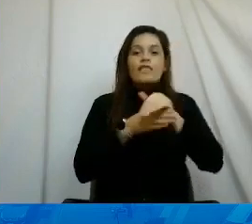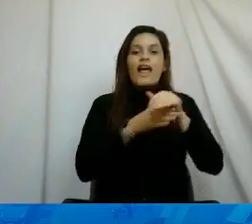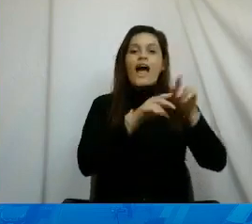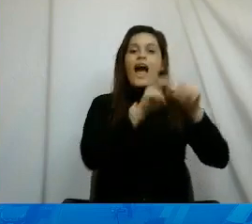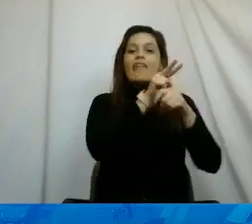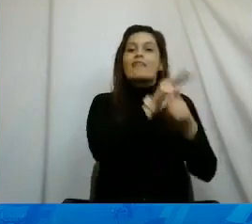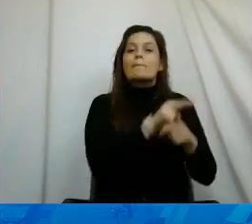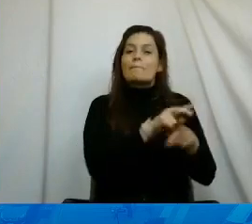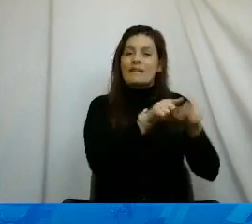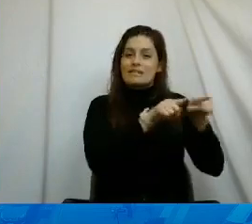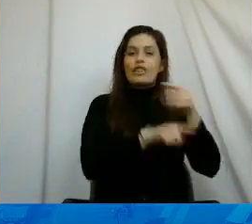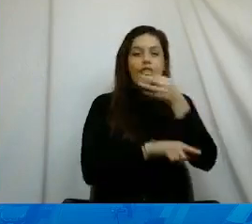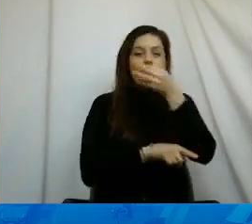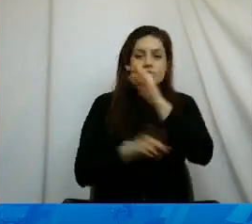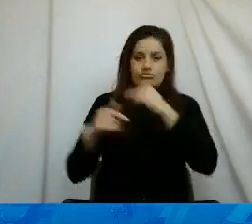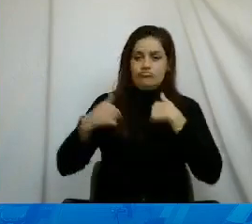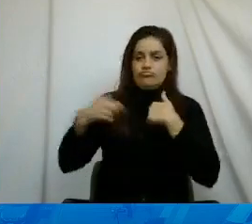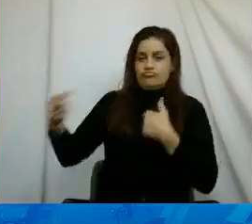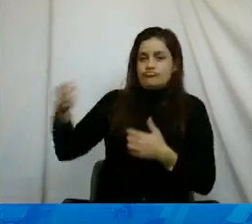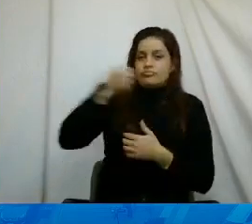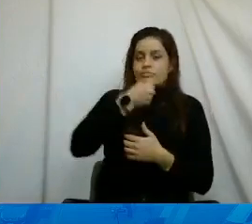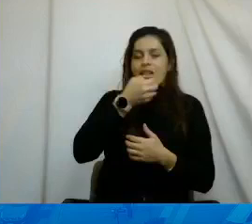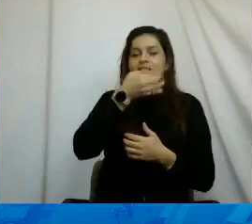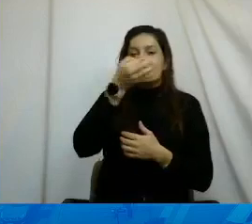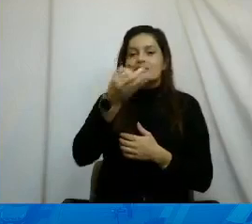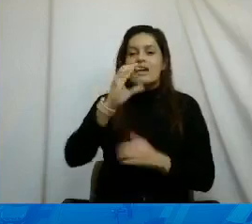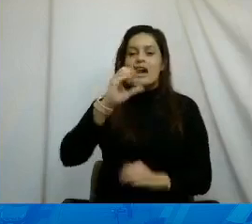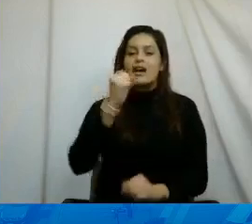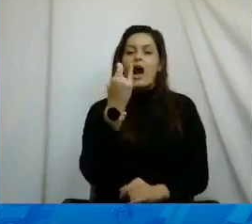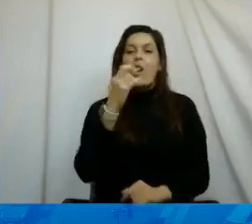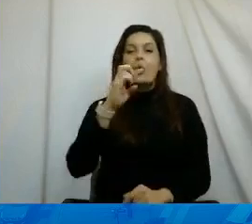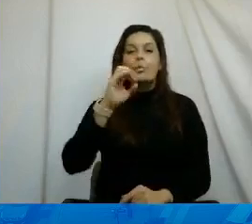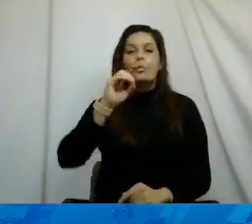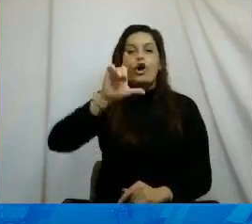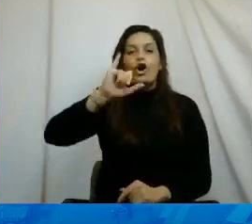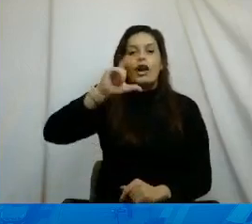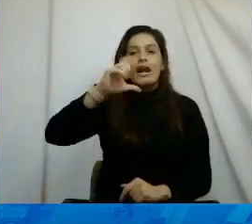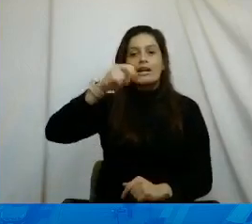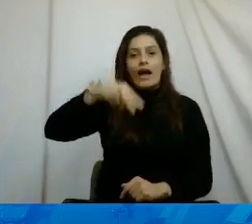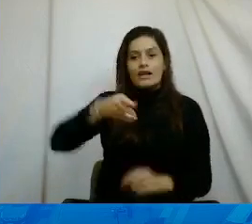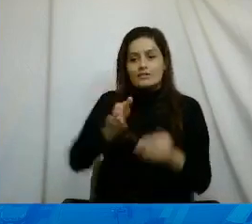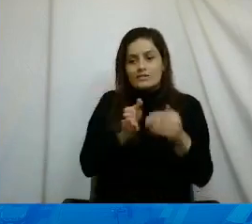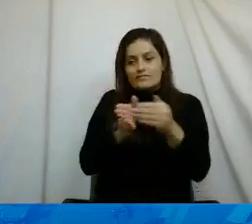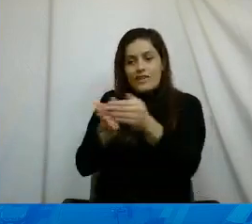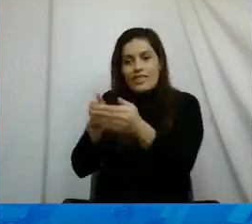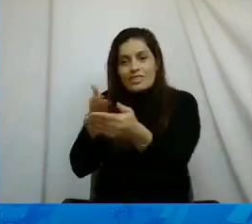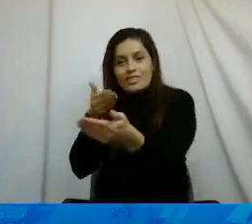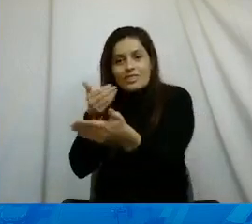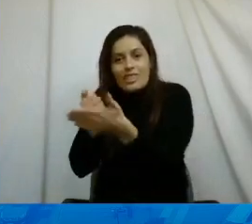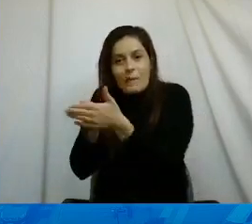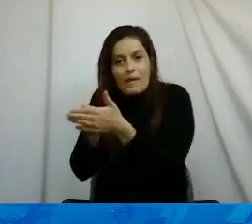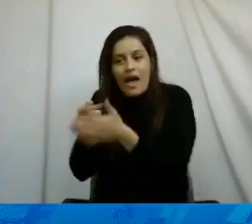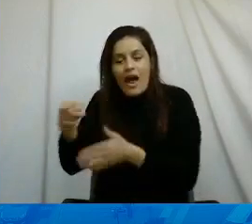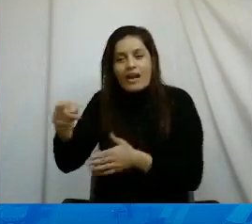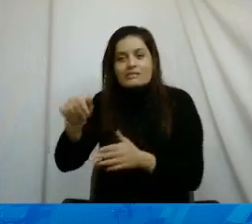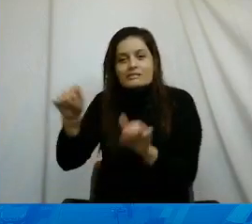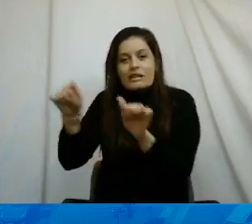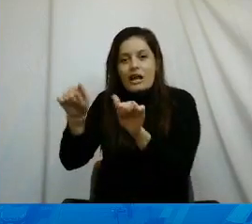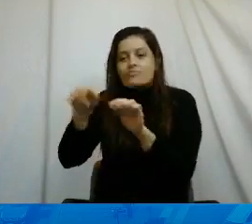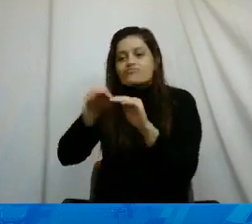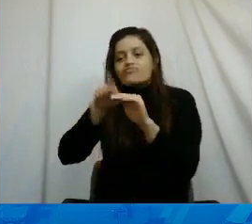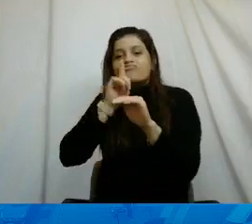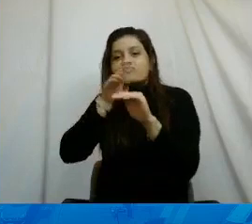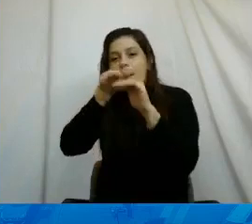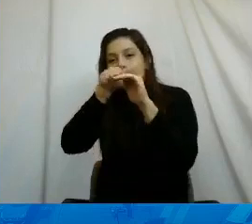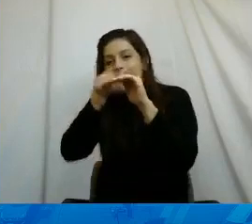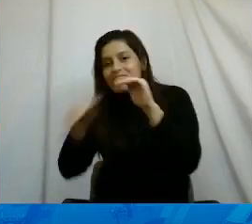presente. En la calle Copolicán, al terminar, llegando al cerro, tiene 2 conflictos. Uno que es la pendiente, lo que hace